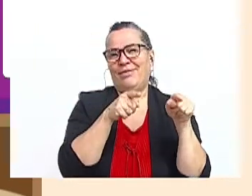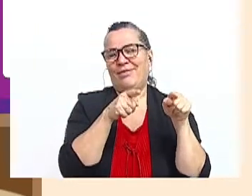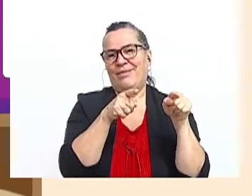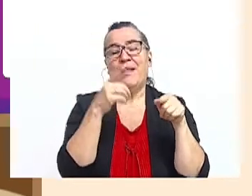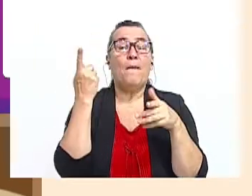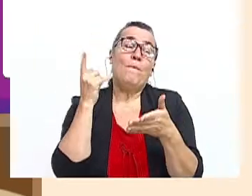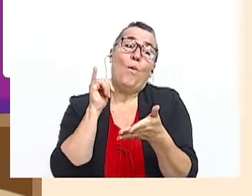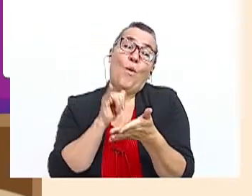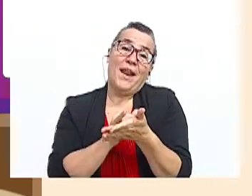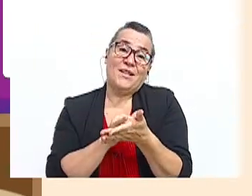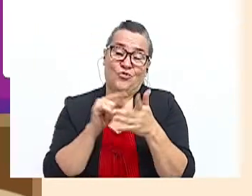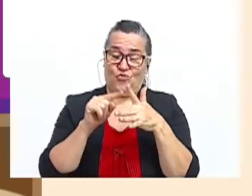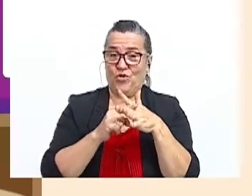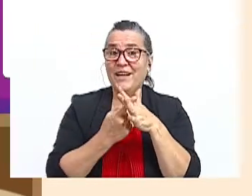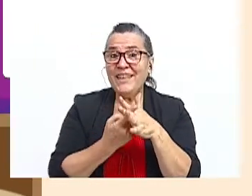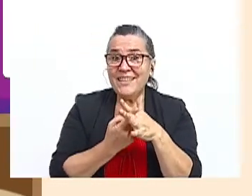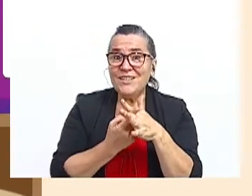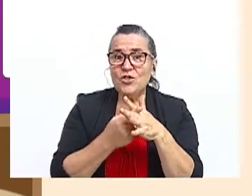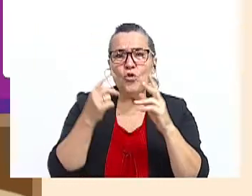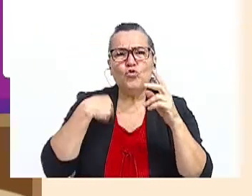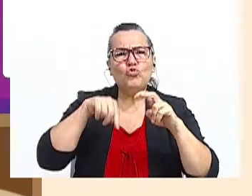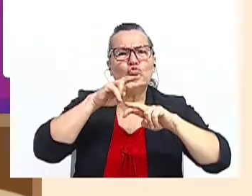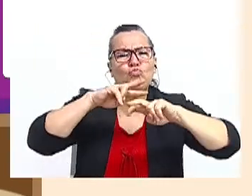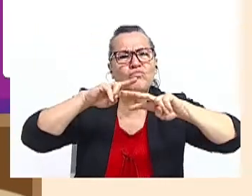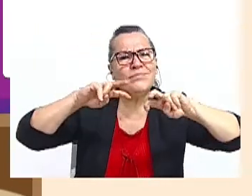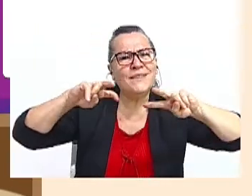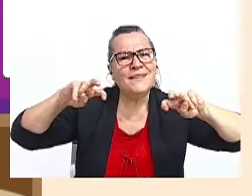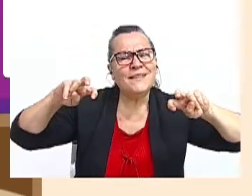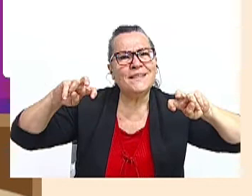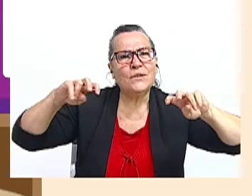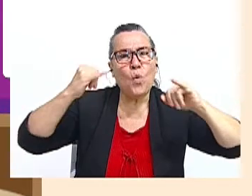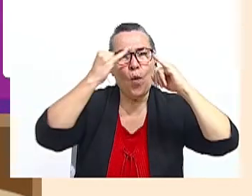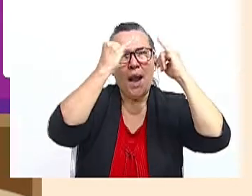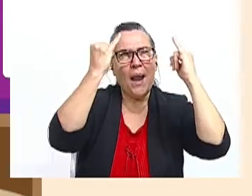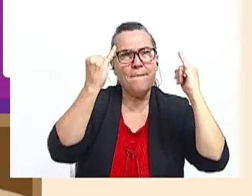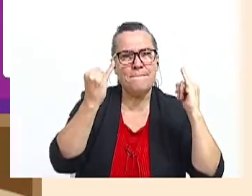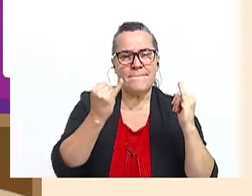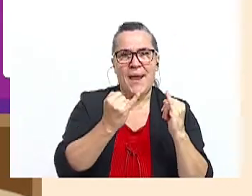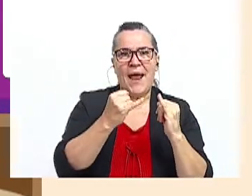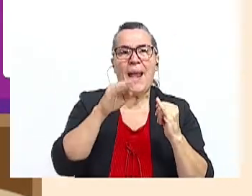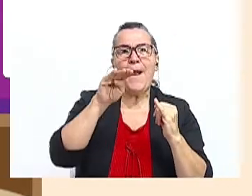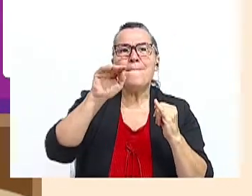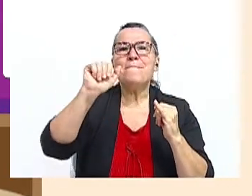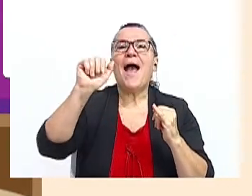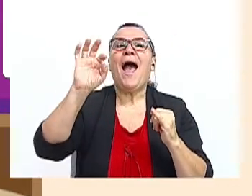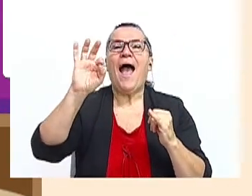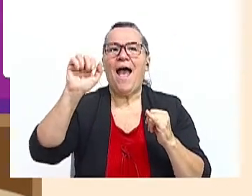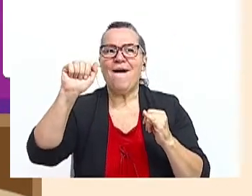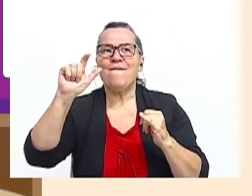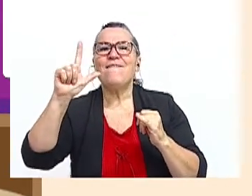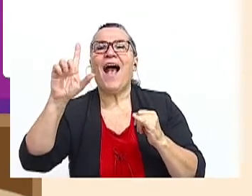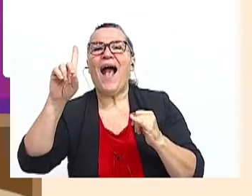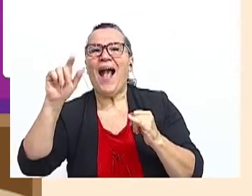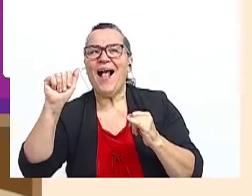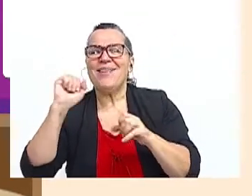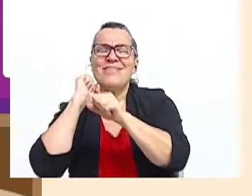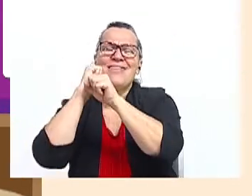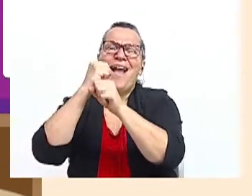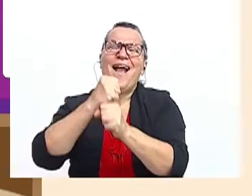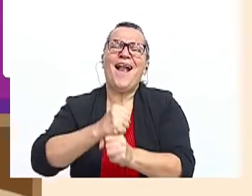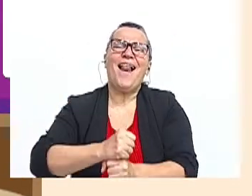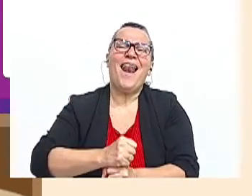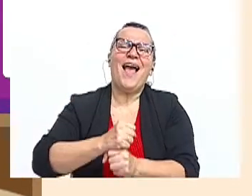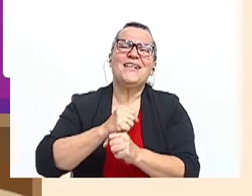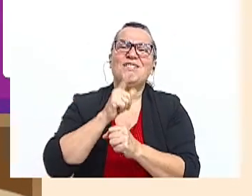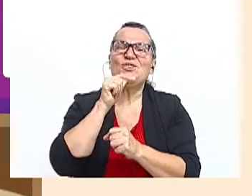Por eso, al inicio, analizamos una imagen de Mafalda. Sí, Mafalda, el clásico personaje